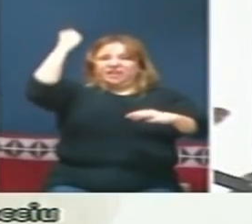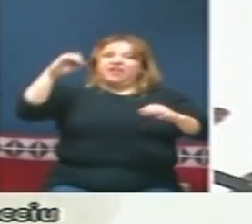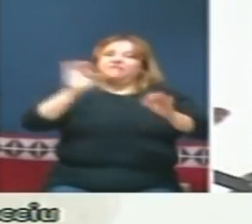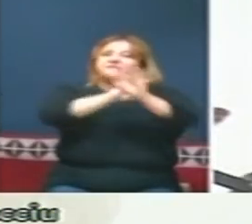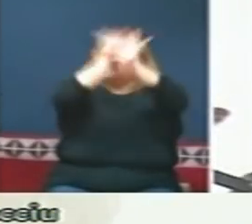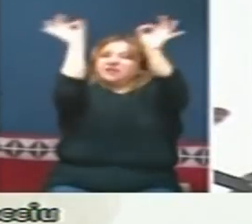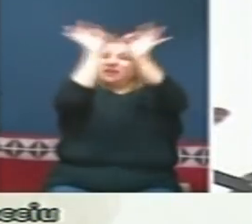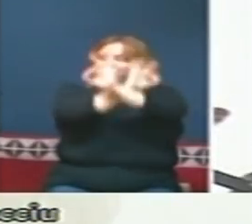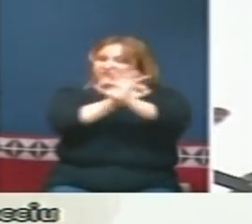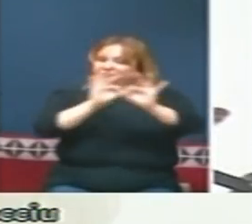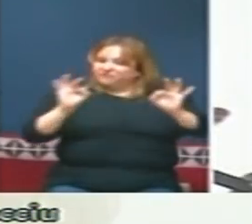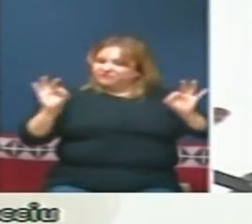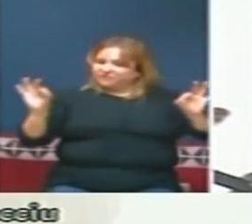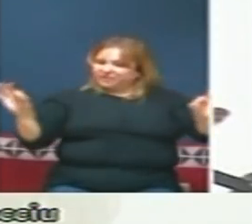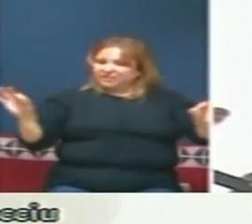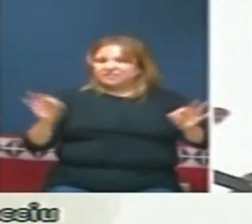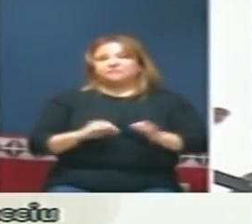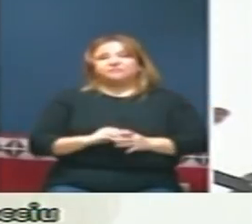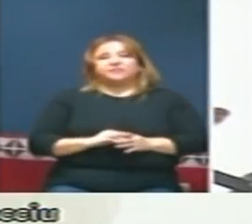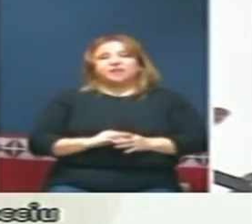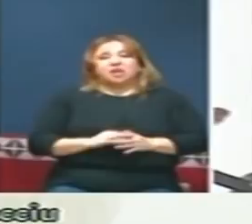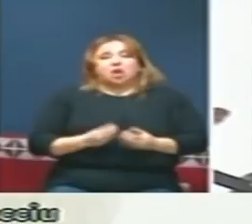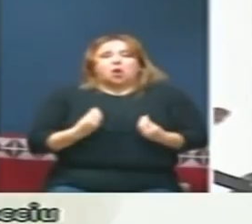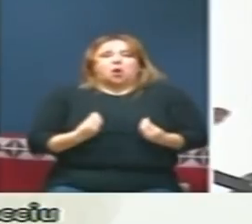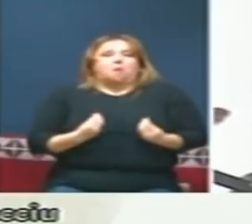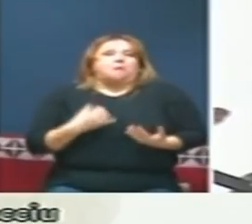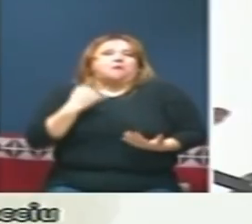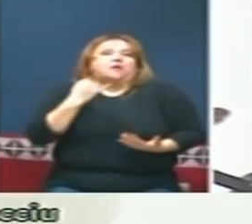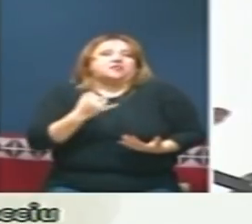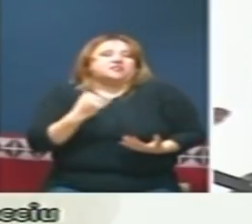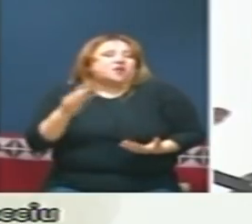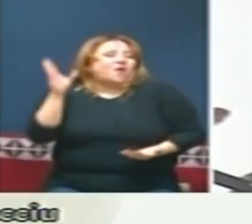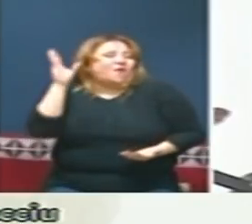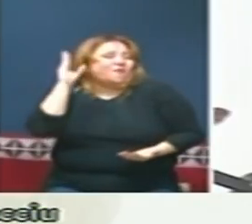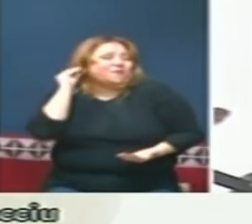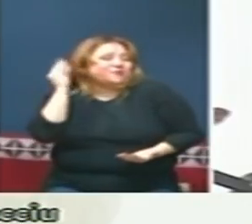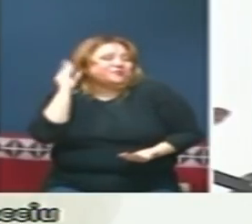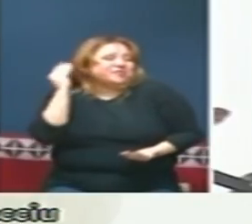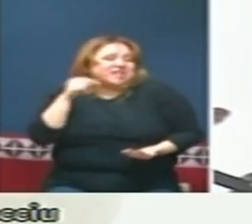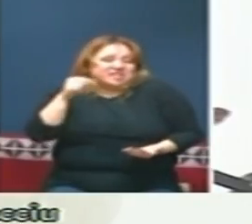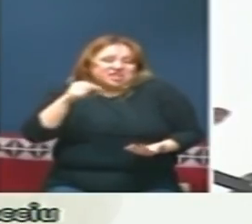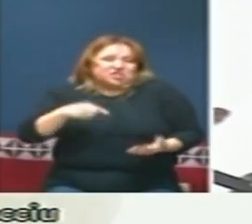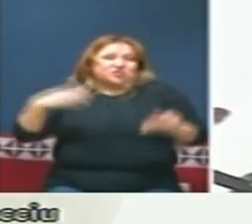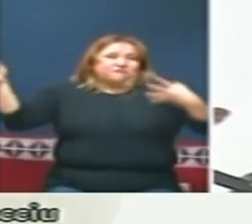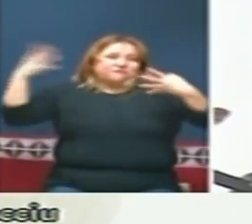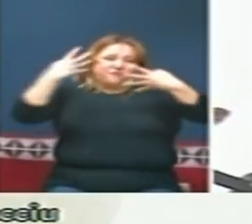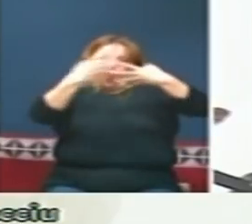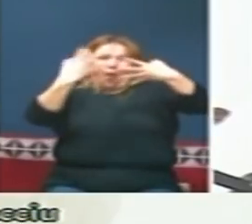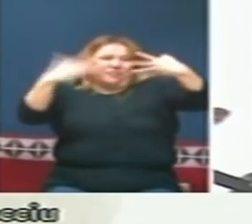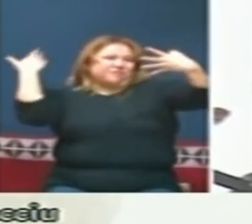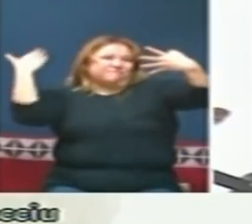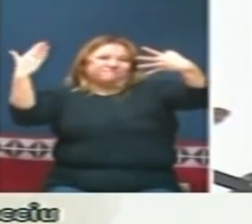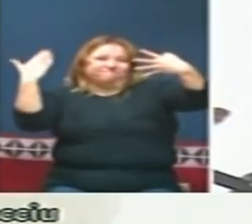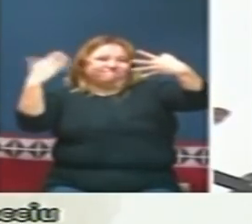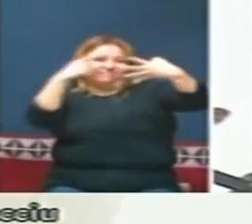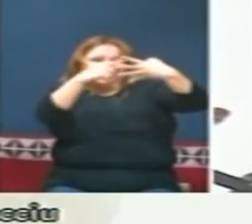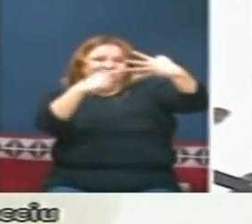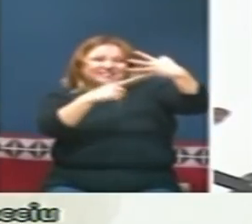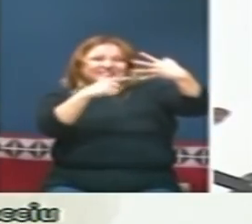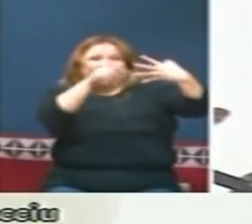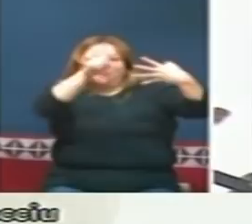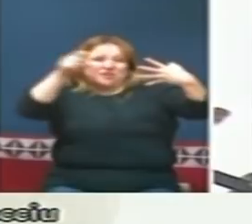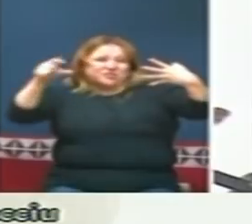Felices ustedes. ¿Cómo podríamos no escuchar dirigida en nuestros cuatro beatos esta